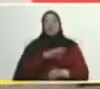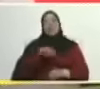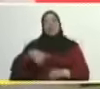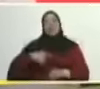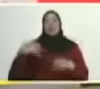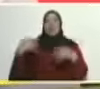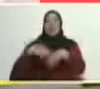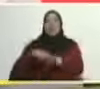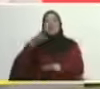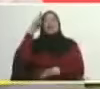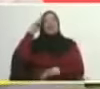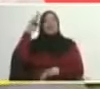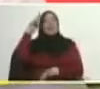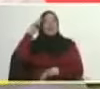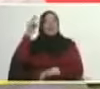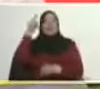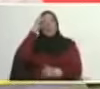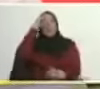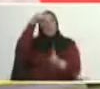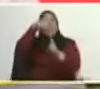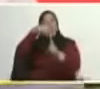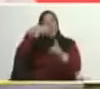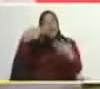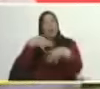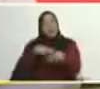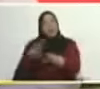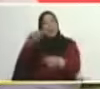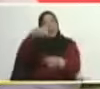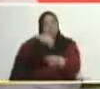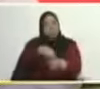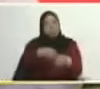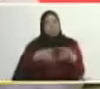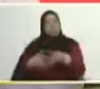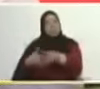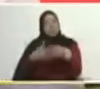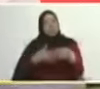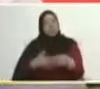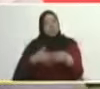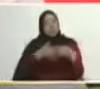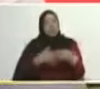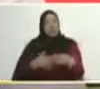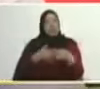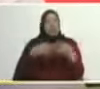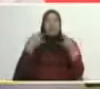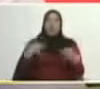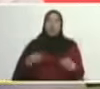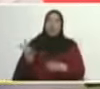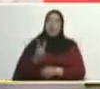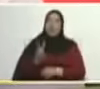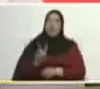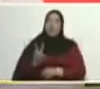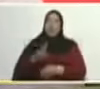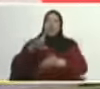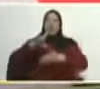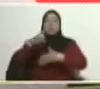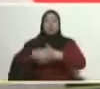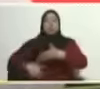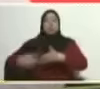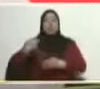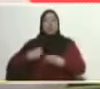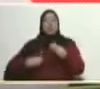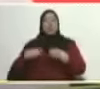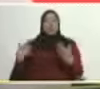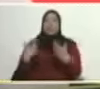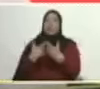imperial, un propósito intervencionista, pueden negar que la paz y estabilidad en esa región dependen en